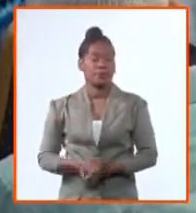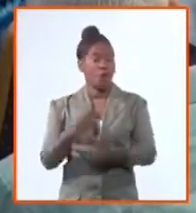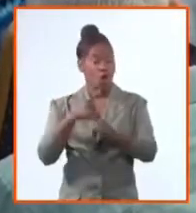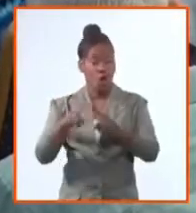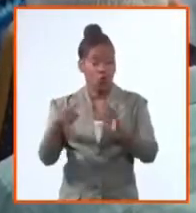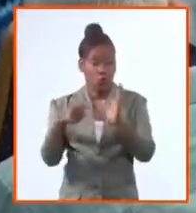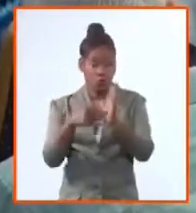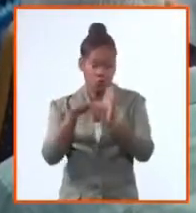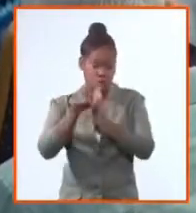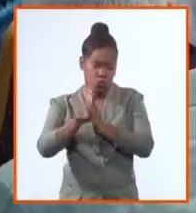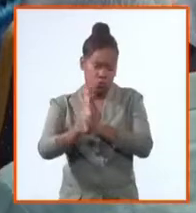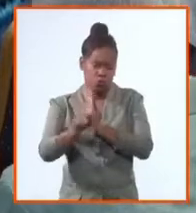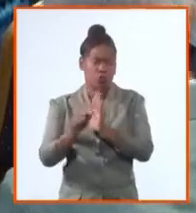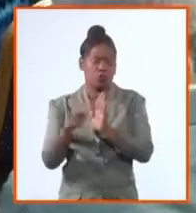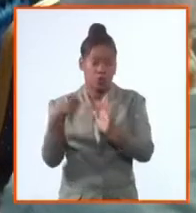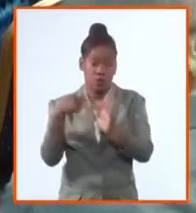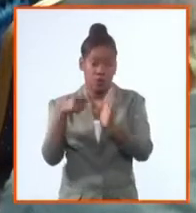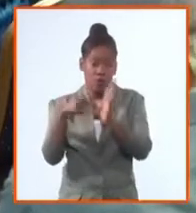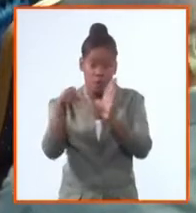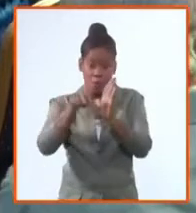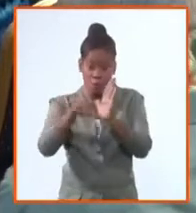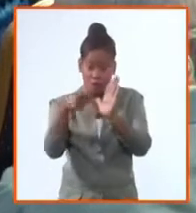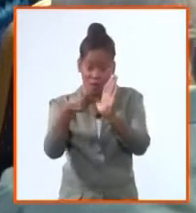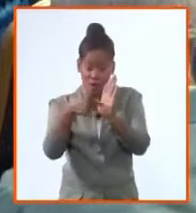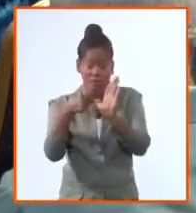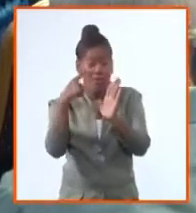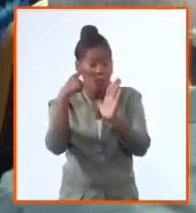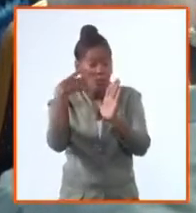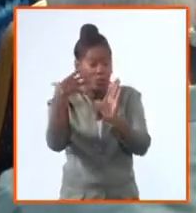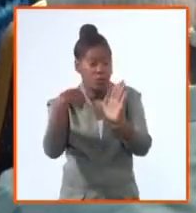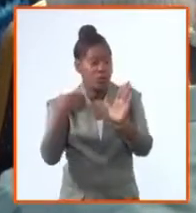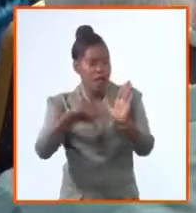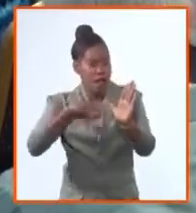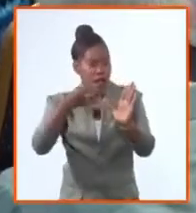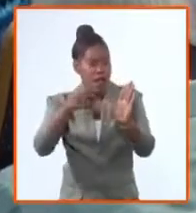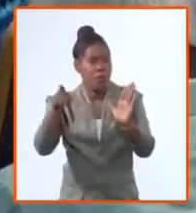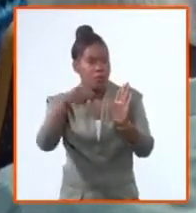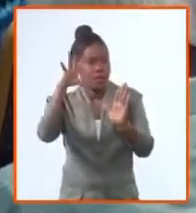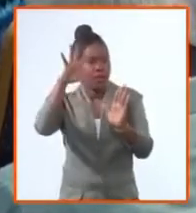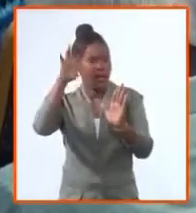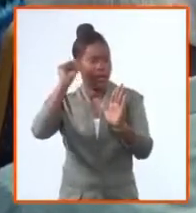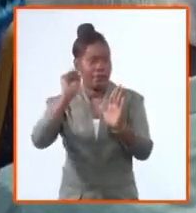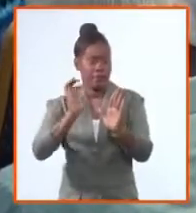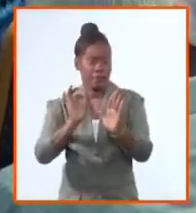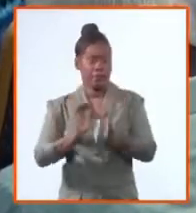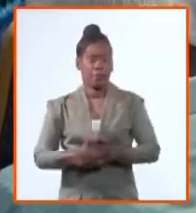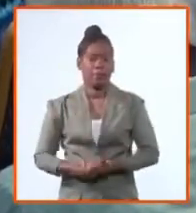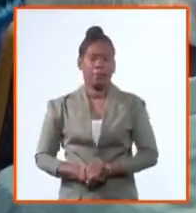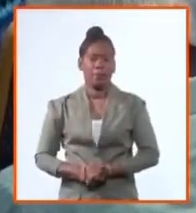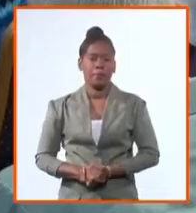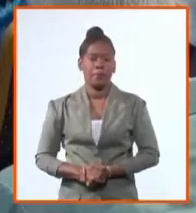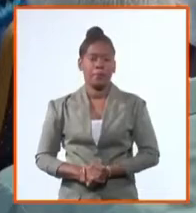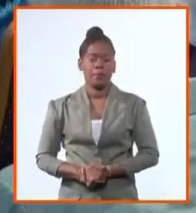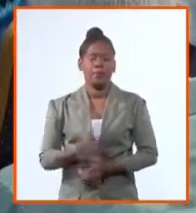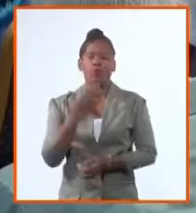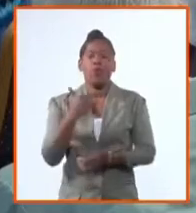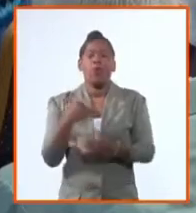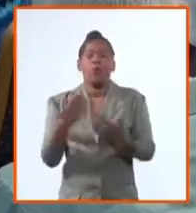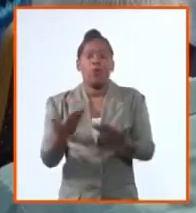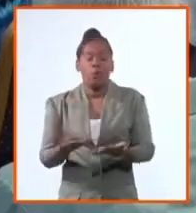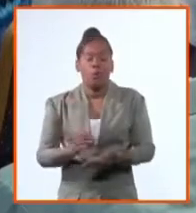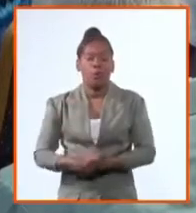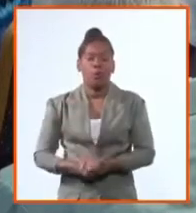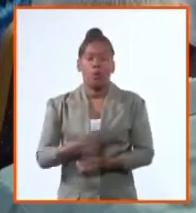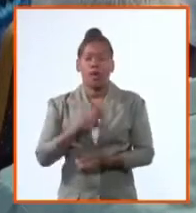pero no quiero perder la oportunidad de subrayar esto así con un lápiz amarillo, eso que hay ahí para subrayar, es con la dinámica del surgimiento